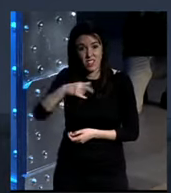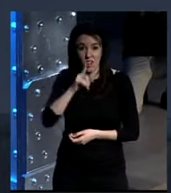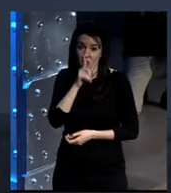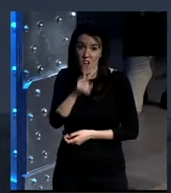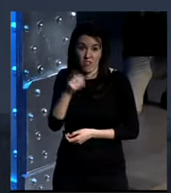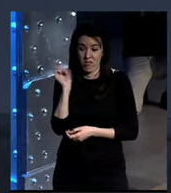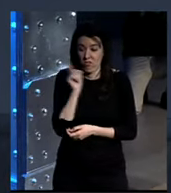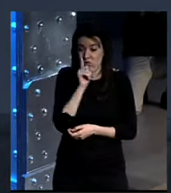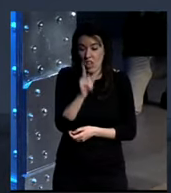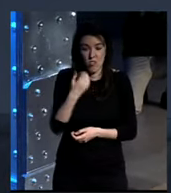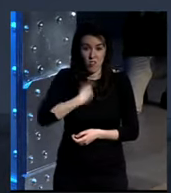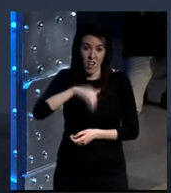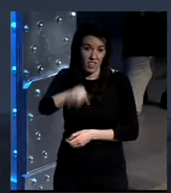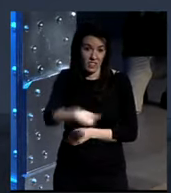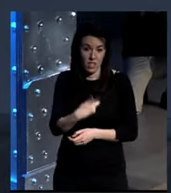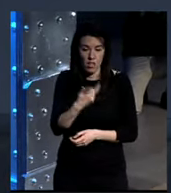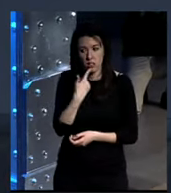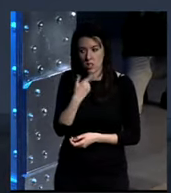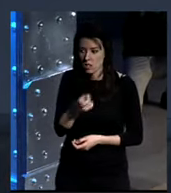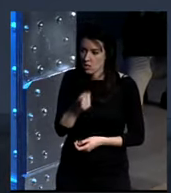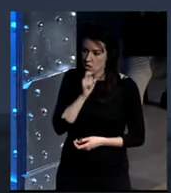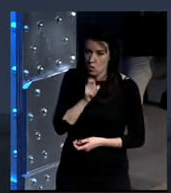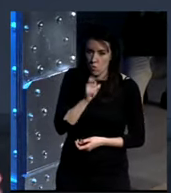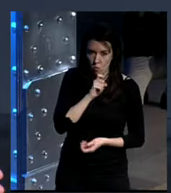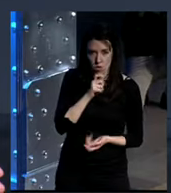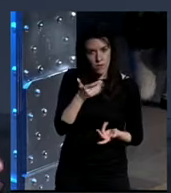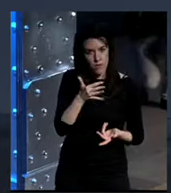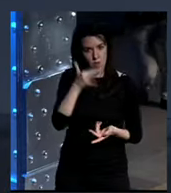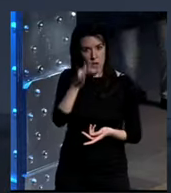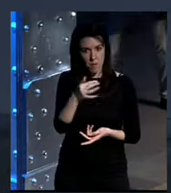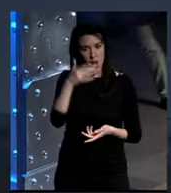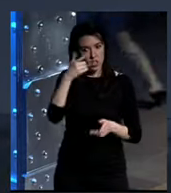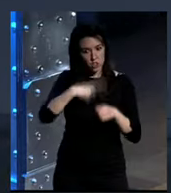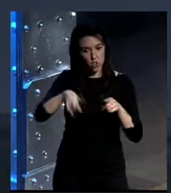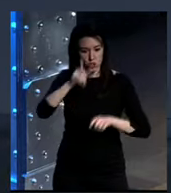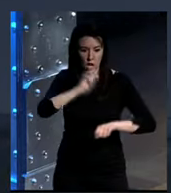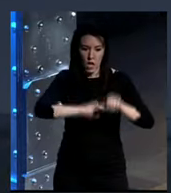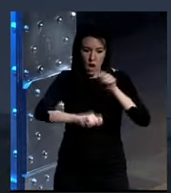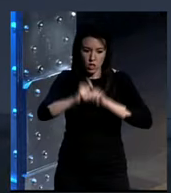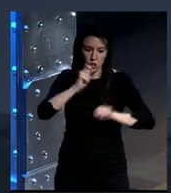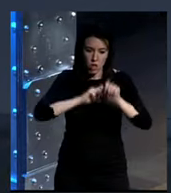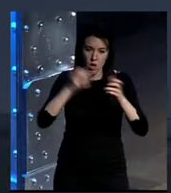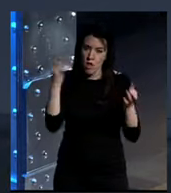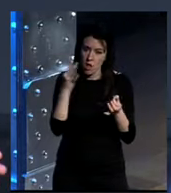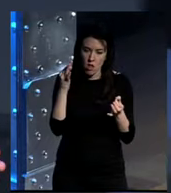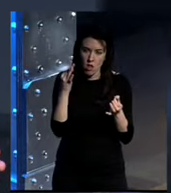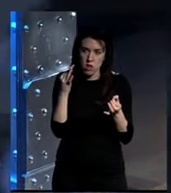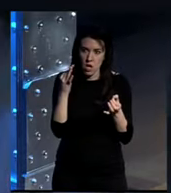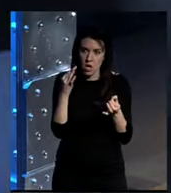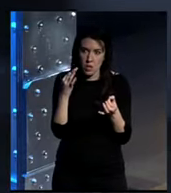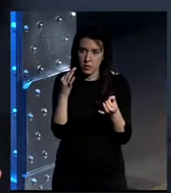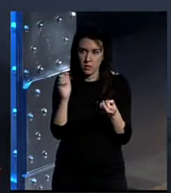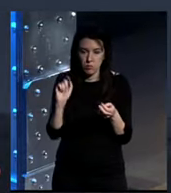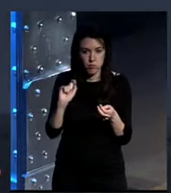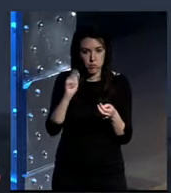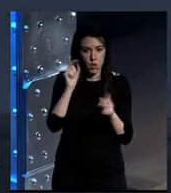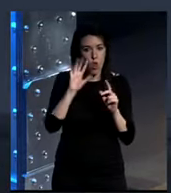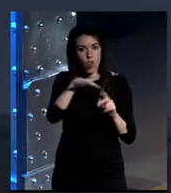estaba cansado. Y dijimos, bueno, va a ser muy difícil, y será una de las cosas que la asociación tiene que conseguir de todas en